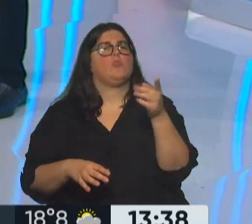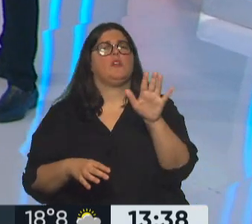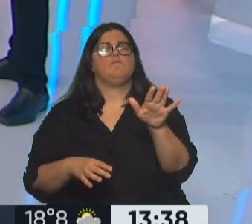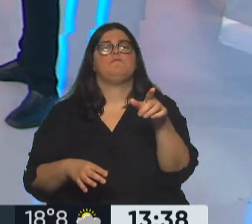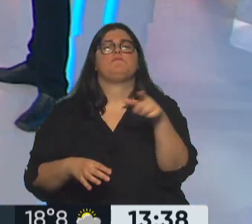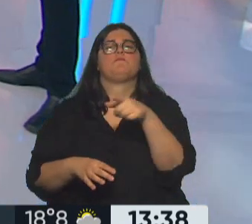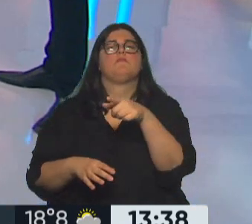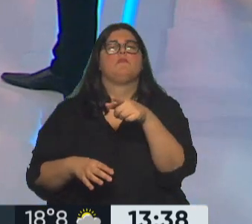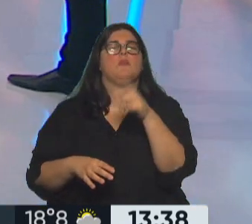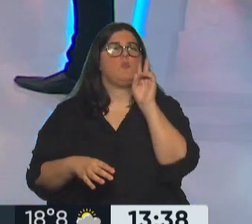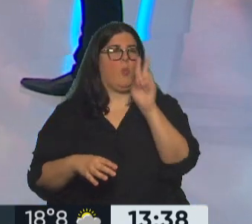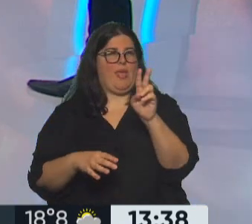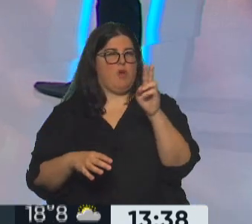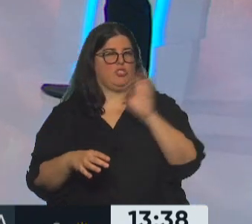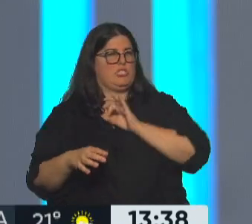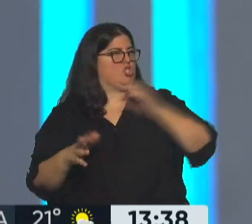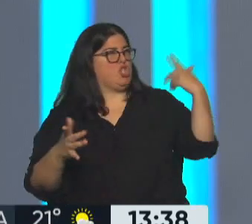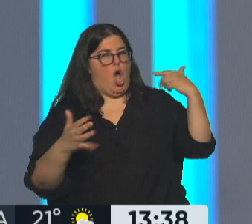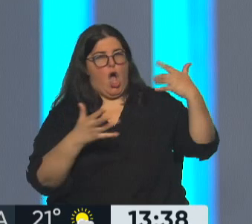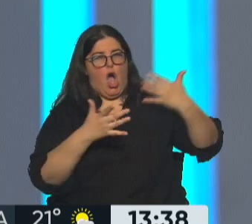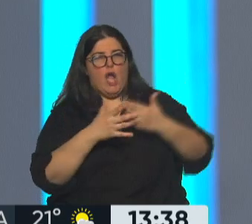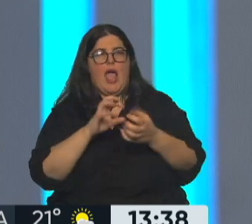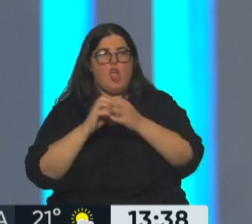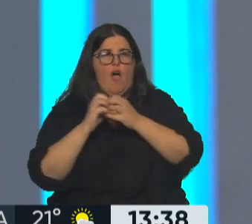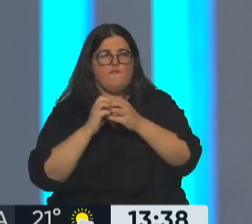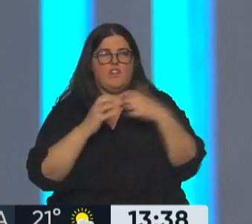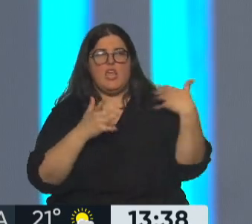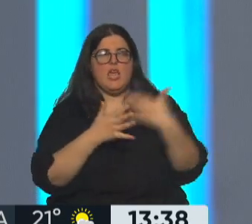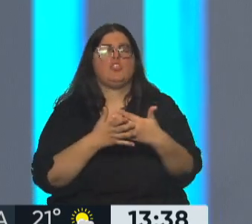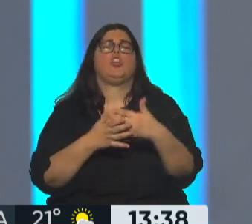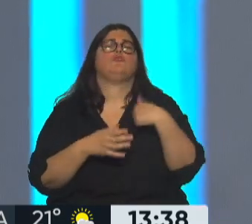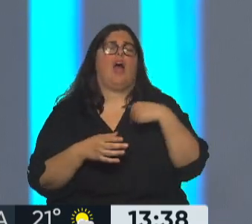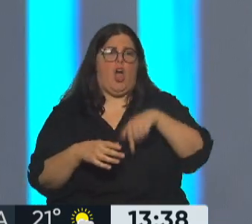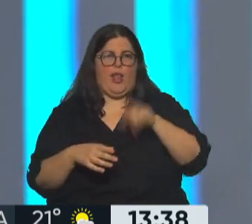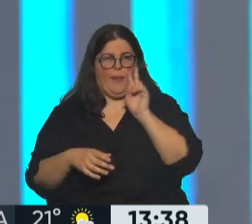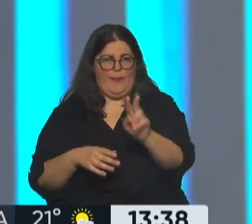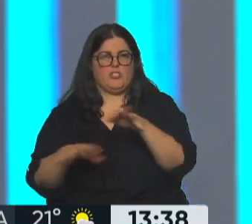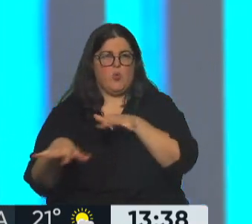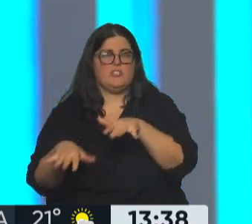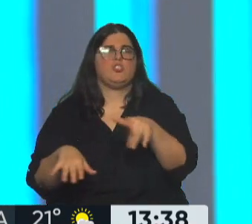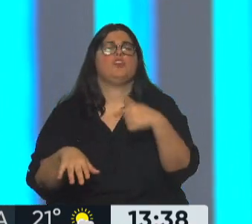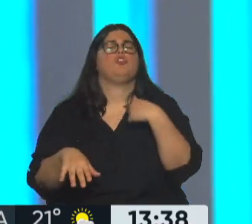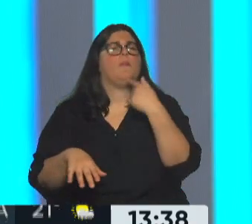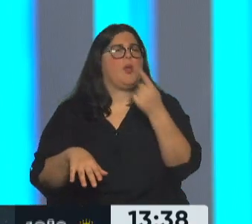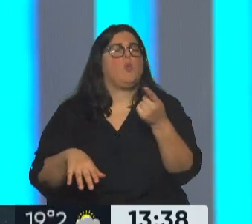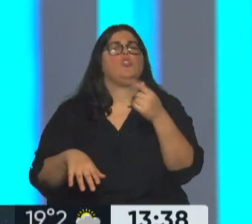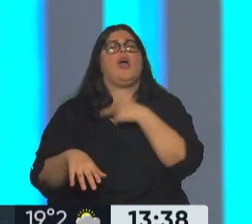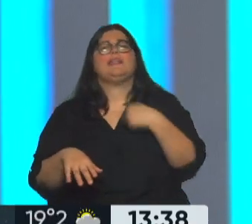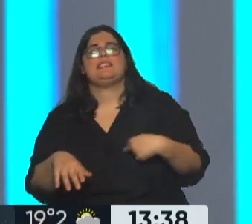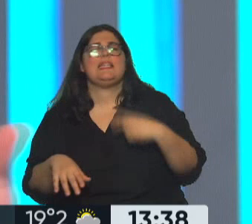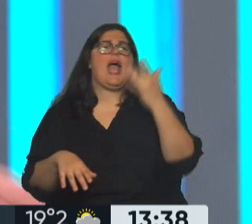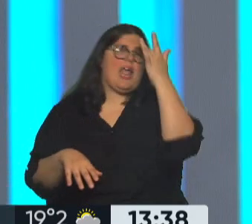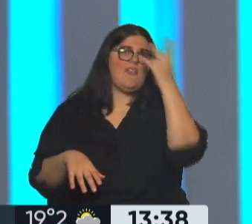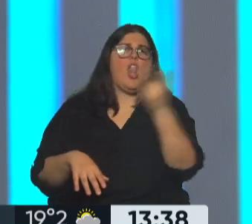conflicto histórico en la actualidad, ¿qué tanta importancia tiene para India y para China el conflicto, teniendo en cuenta que hay